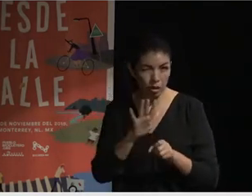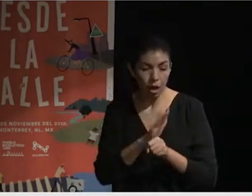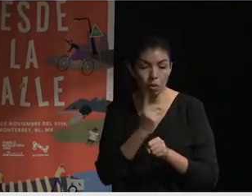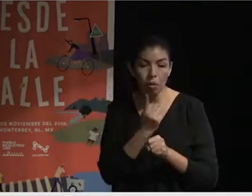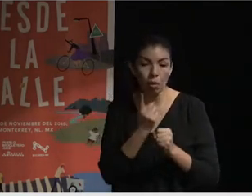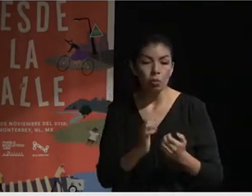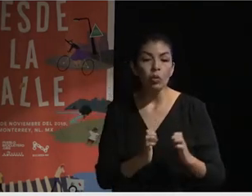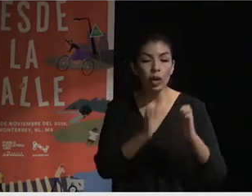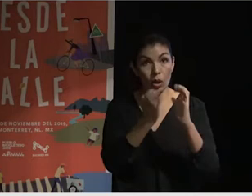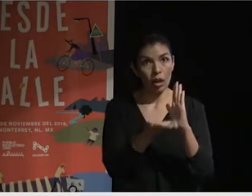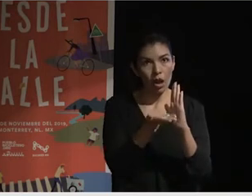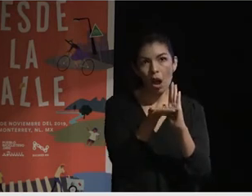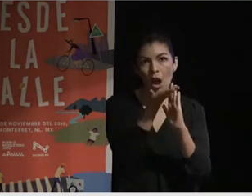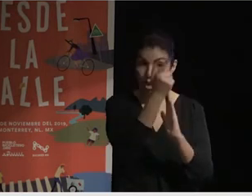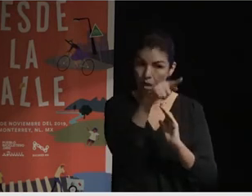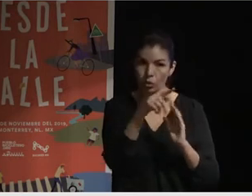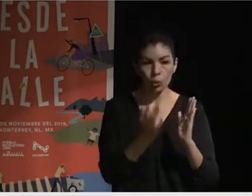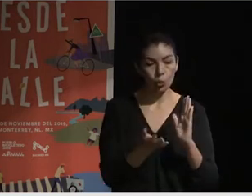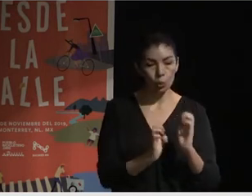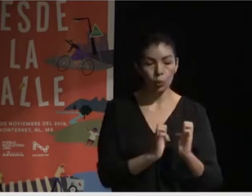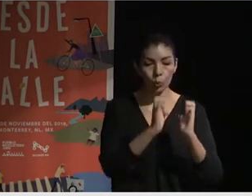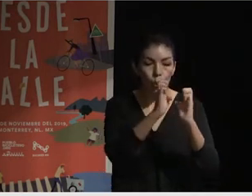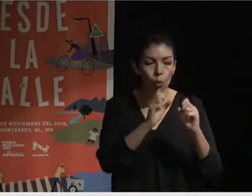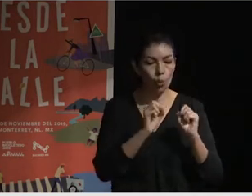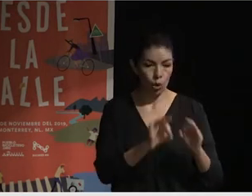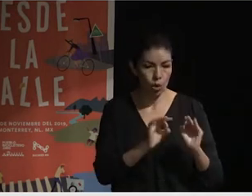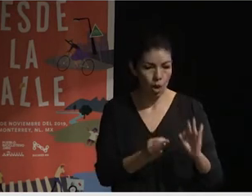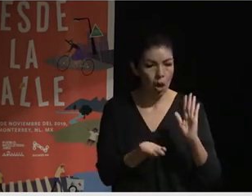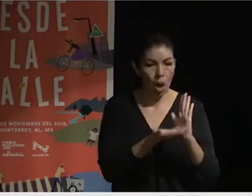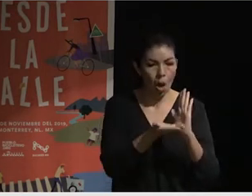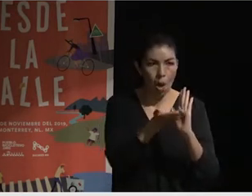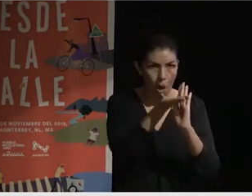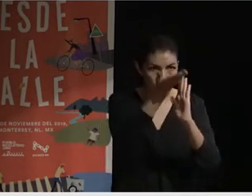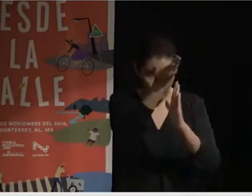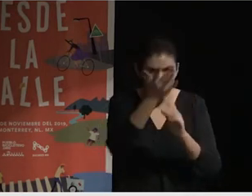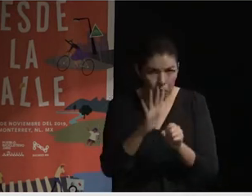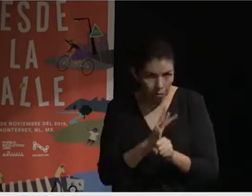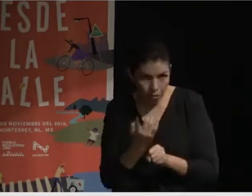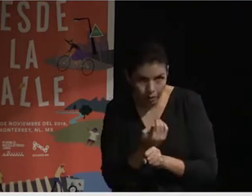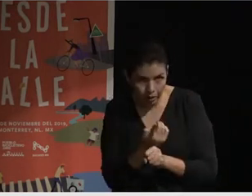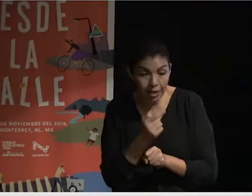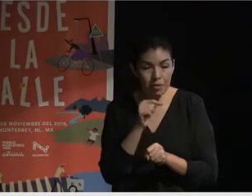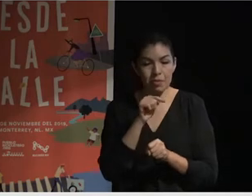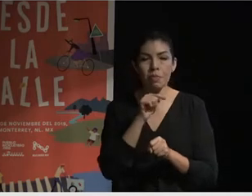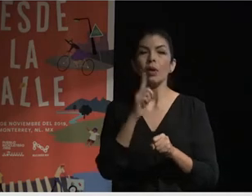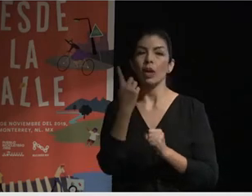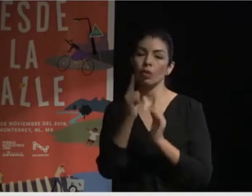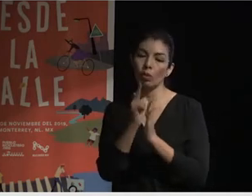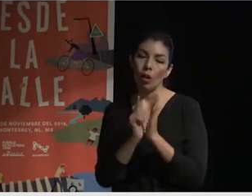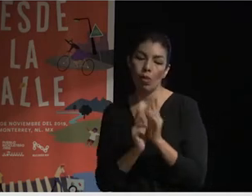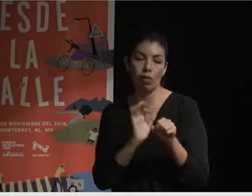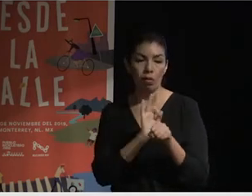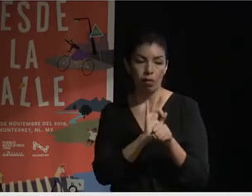permite, los algoritmos les permite bajar más, o sea, es una locura. Estamos en una etapa, por eso les ponen unos puntos de interrogación, como